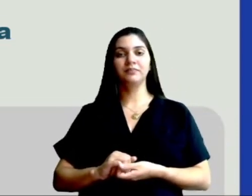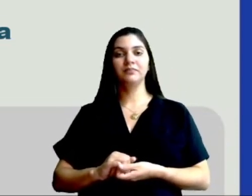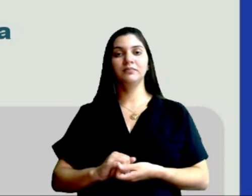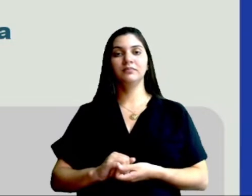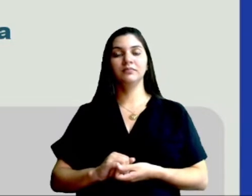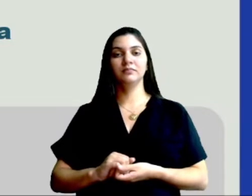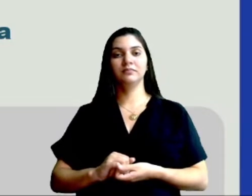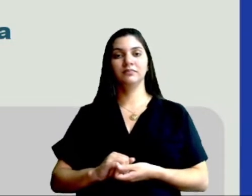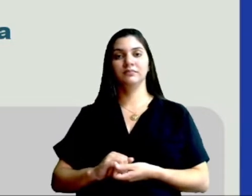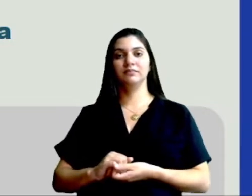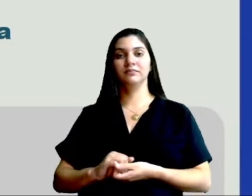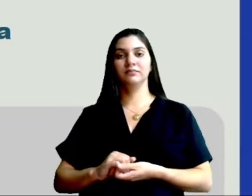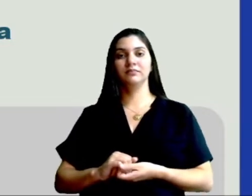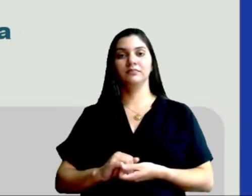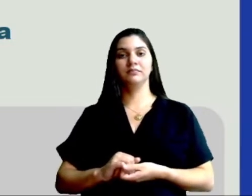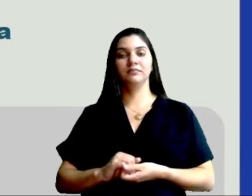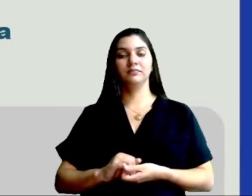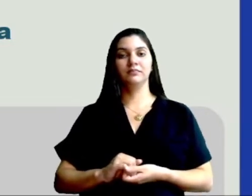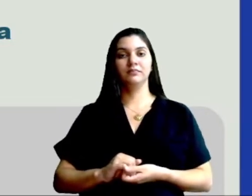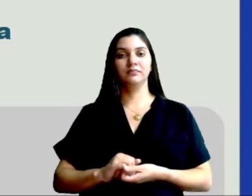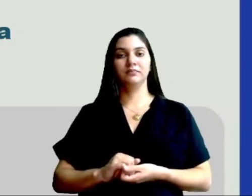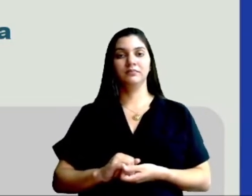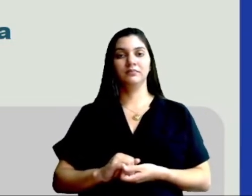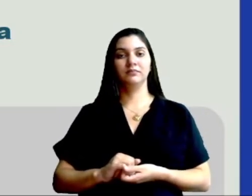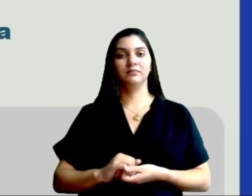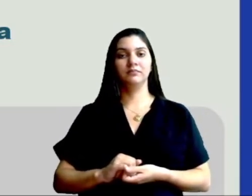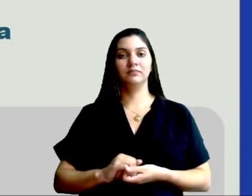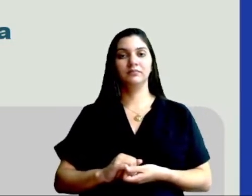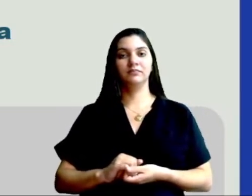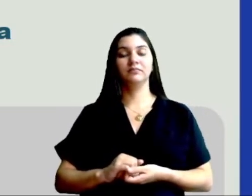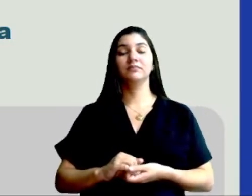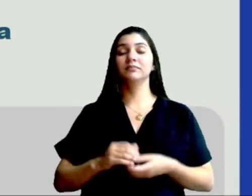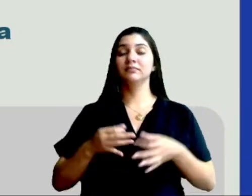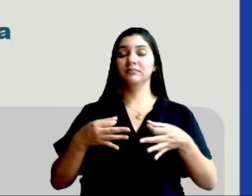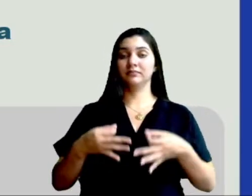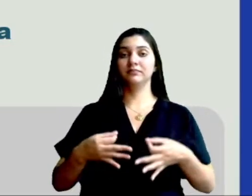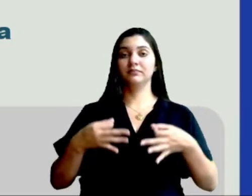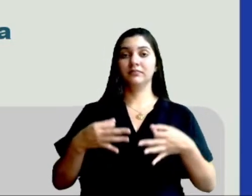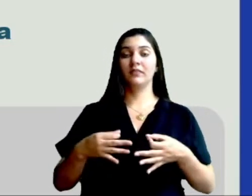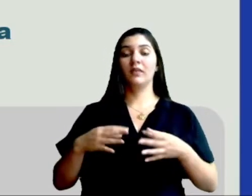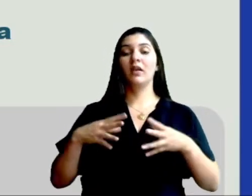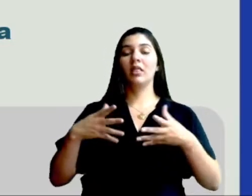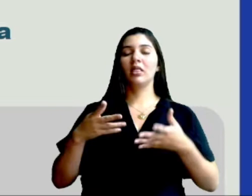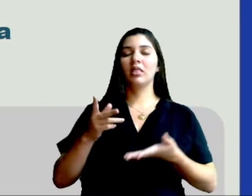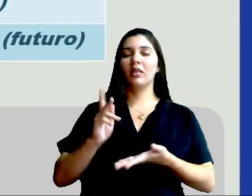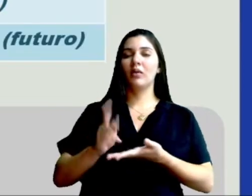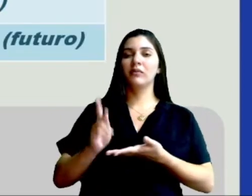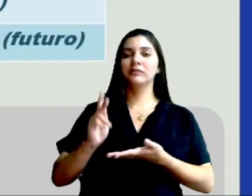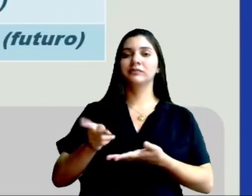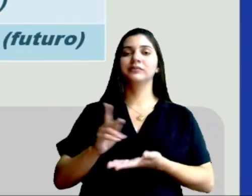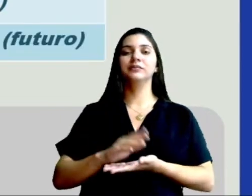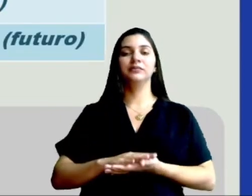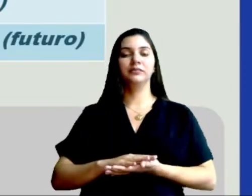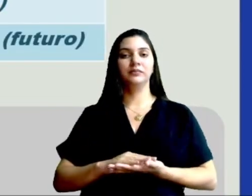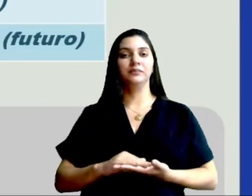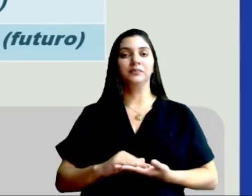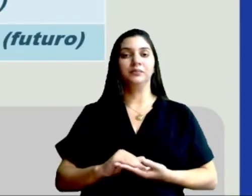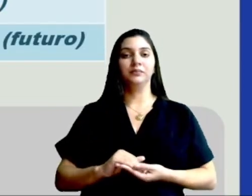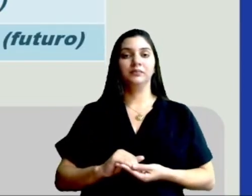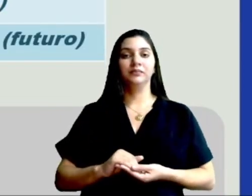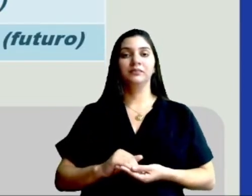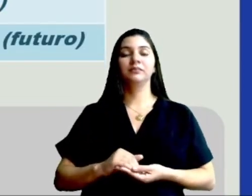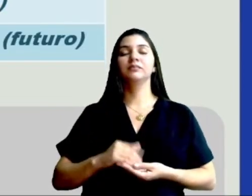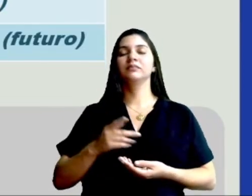Quem tuviera una casita en medio de una montaña, certo? Então vamos continuar aqui, ó.